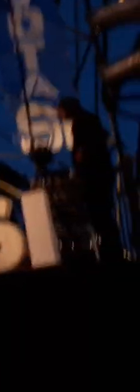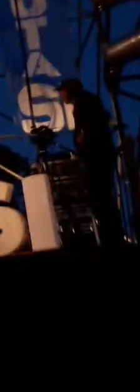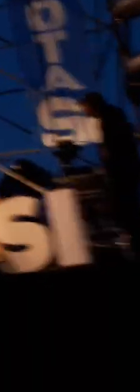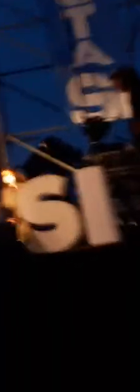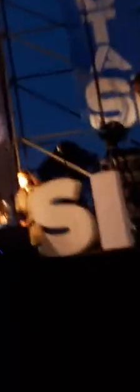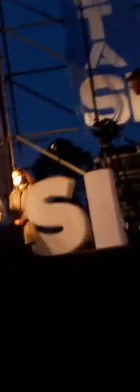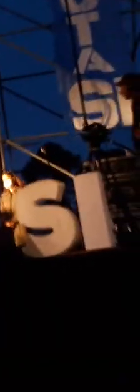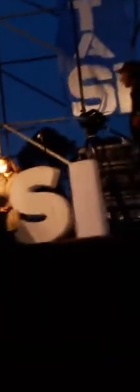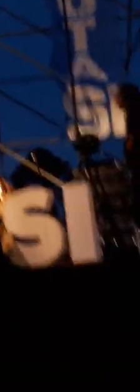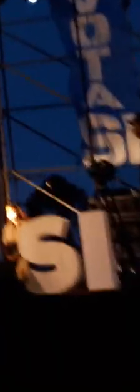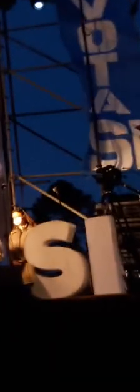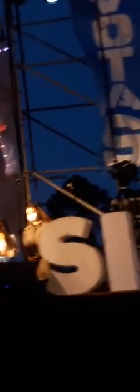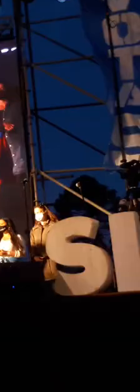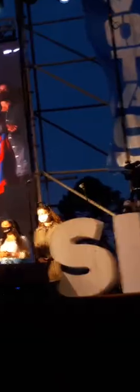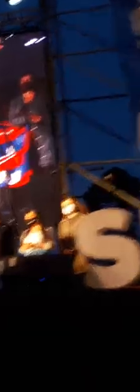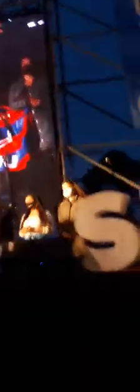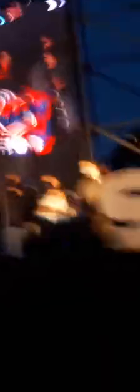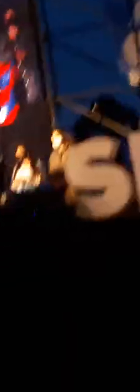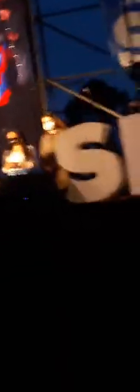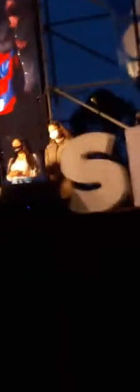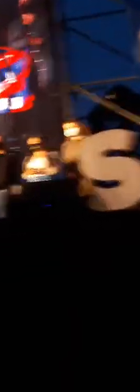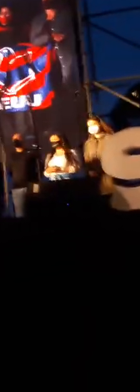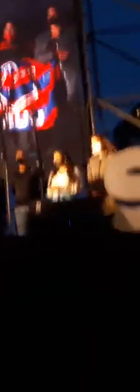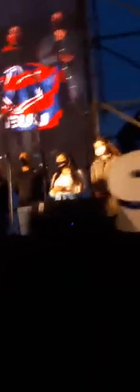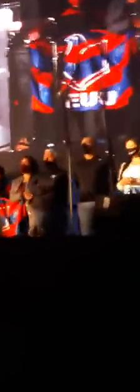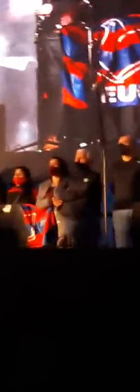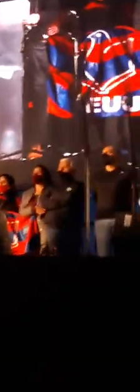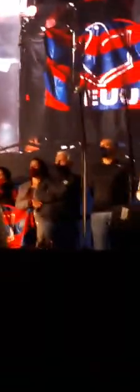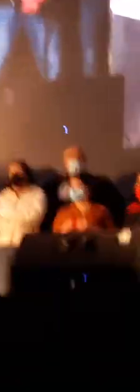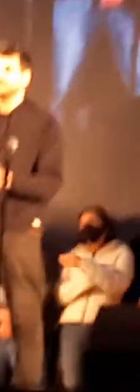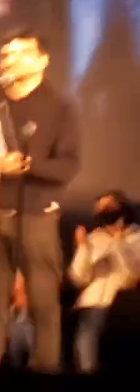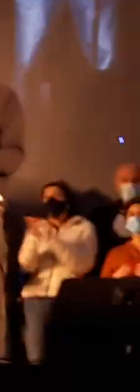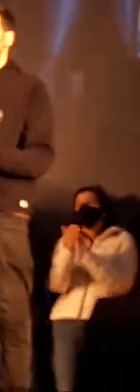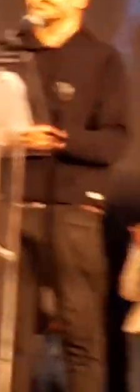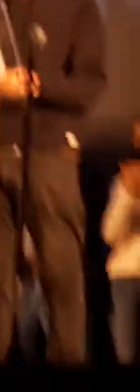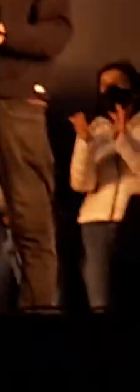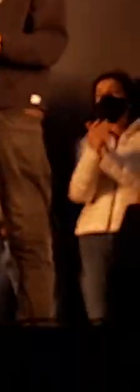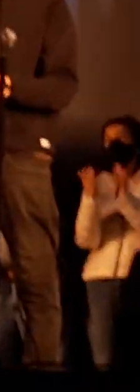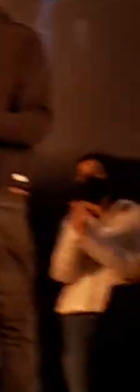fiscal, una plaza financiera y un refugio del crimen organizado.